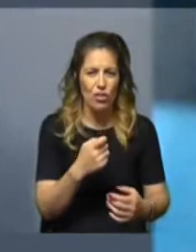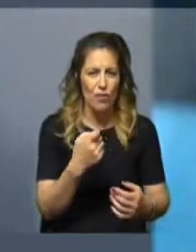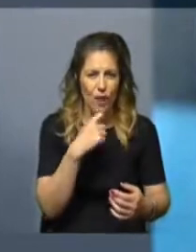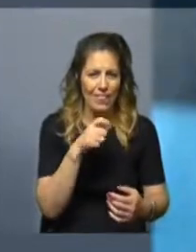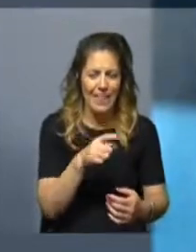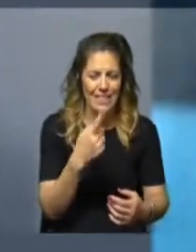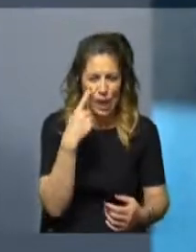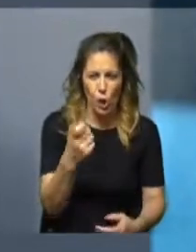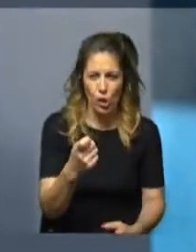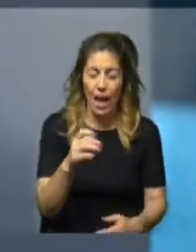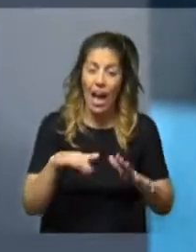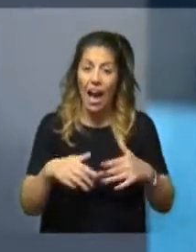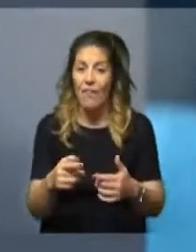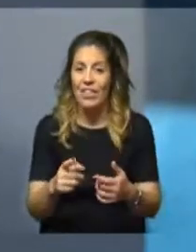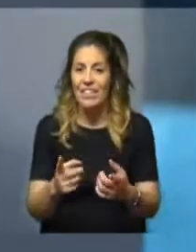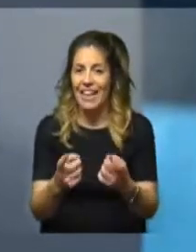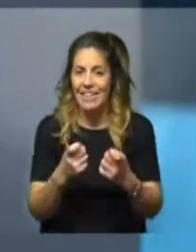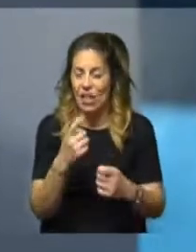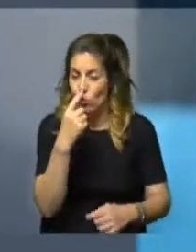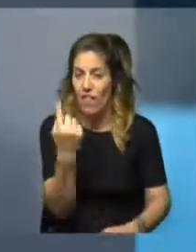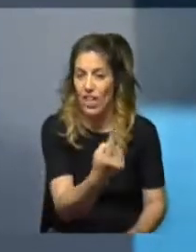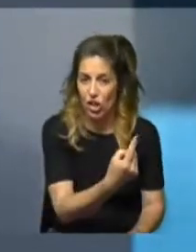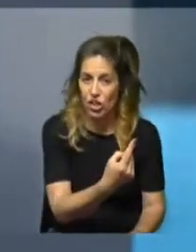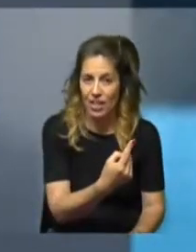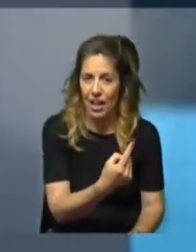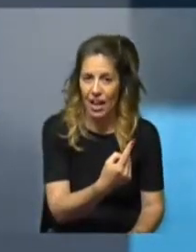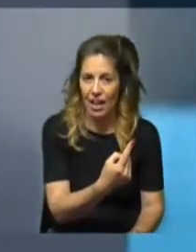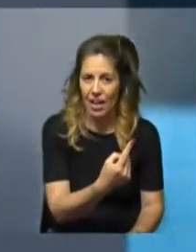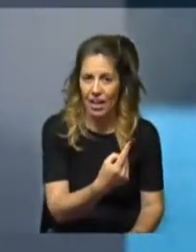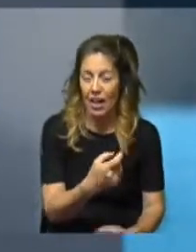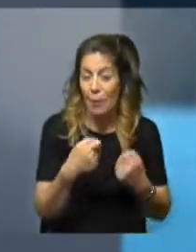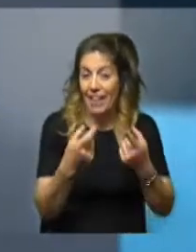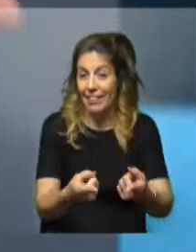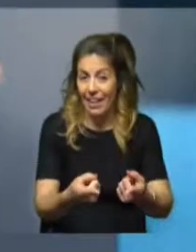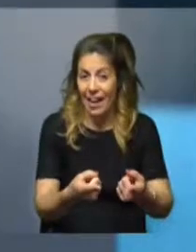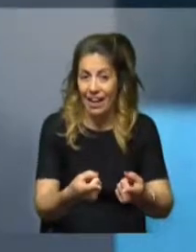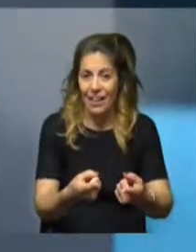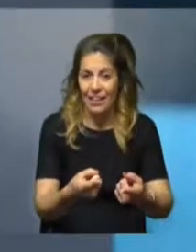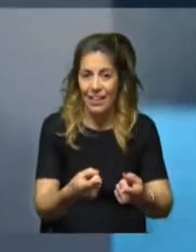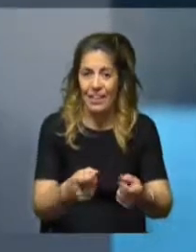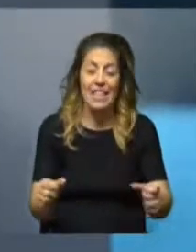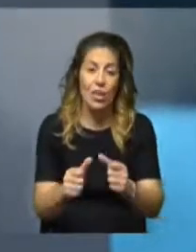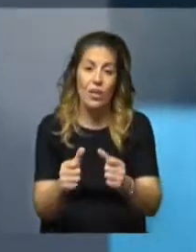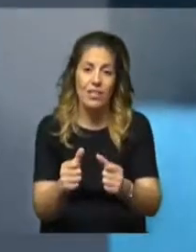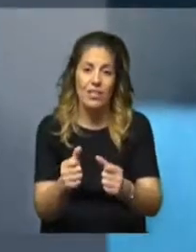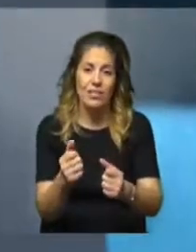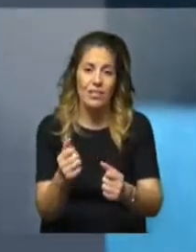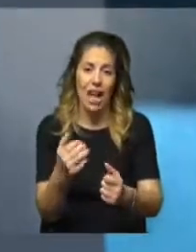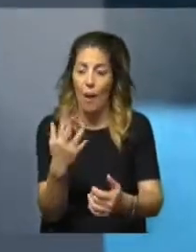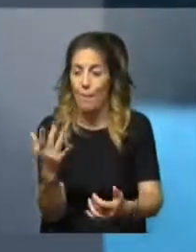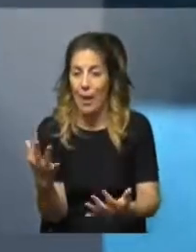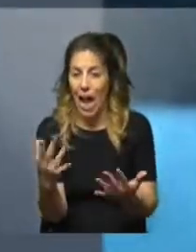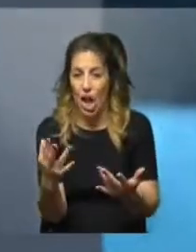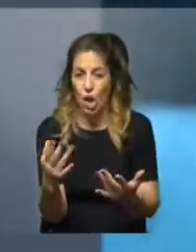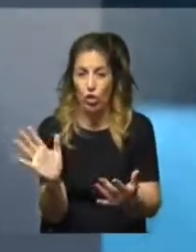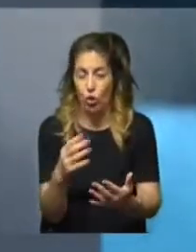y hay veces que también necesitas una velocidad que para entregar por ejemplo Que si lo haces a digamos a